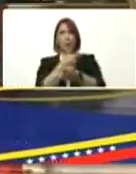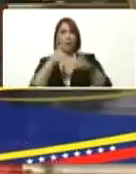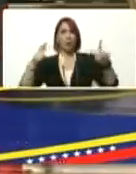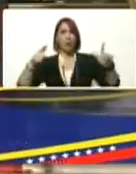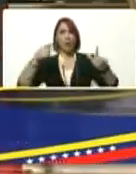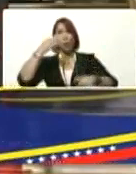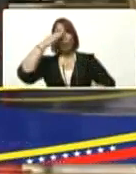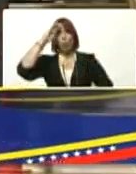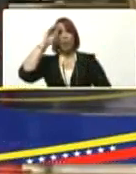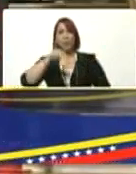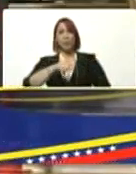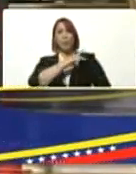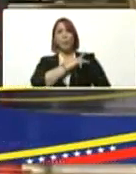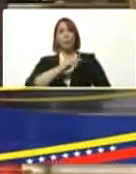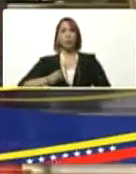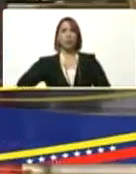Rico.